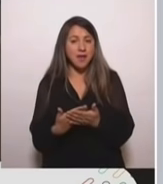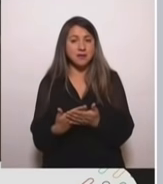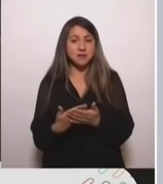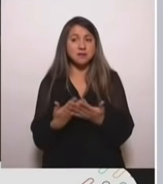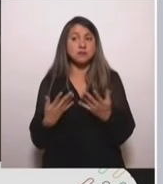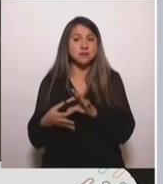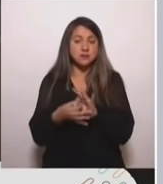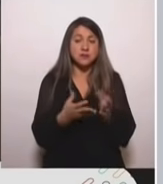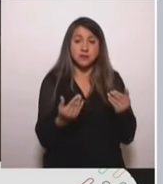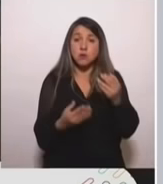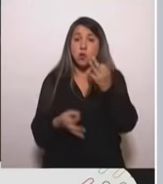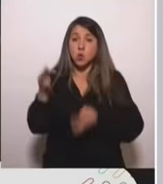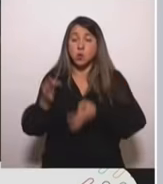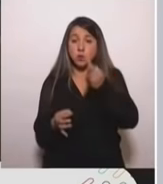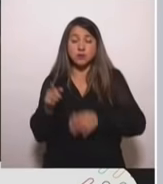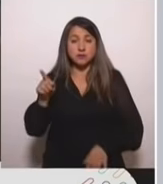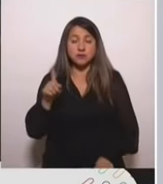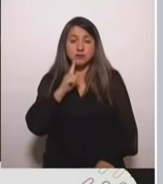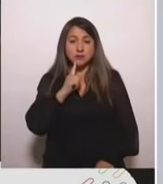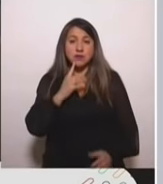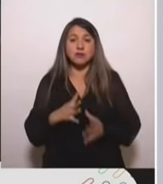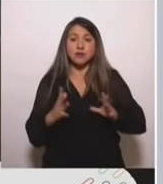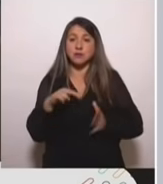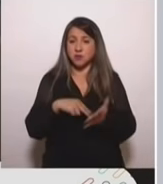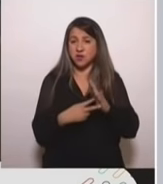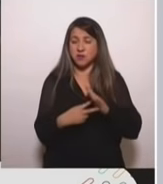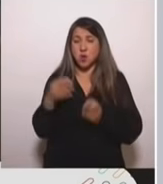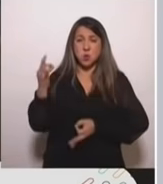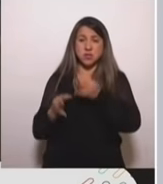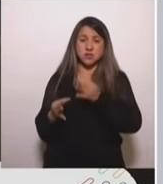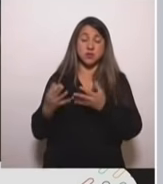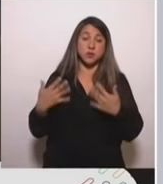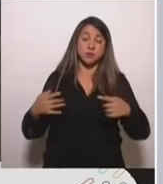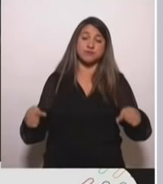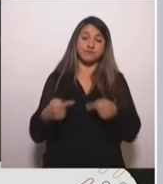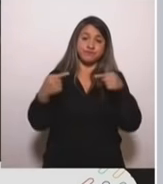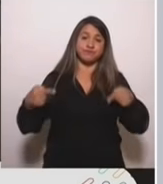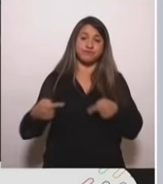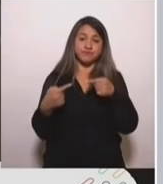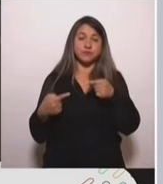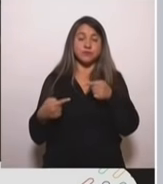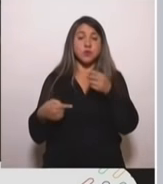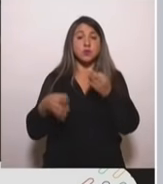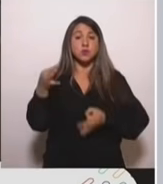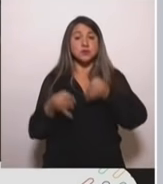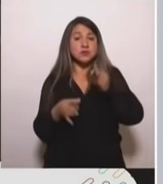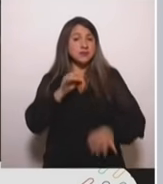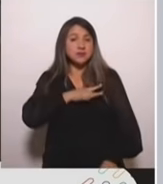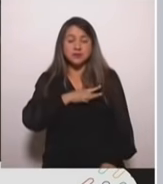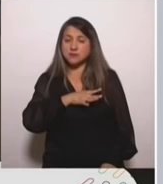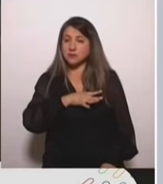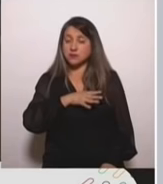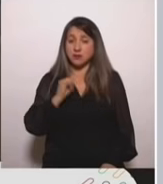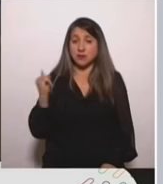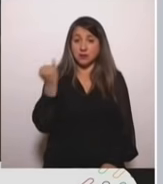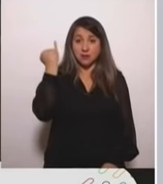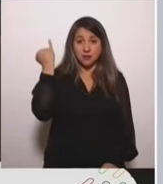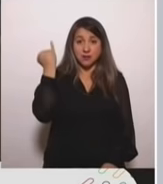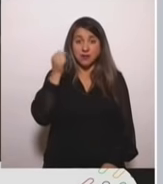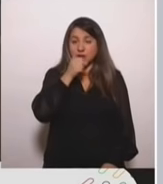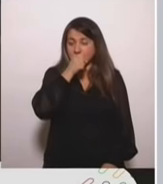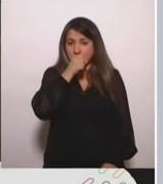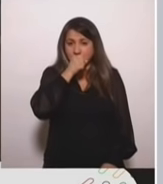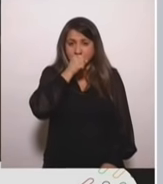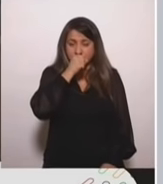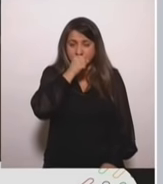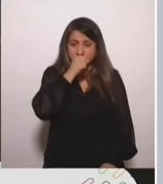acuerdo. Eso es lo que se estaría buscando aquí en la Convención Constitucional, en la mira de gran parte de los miembros, de las integrantes, los integrantes en este caso.